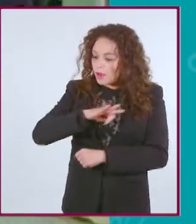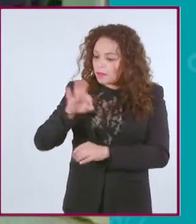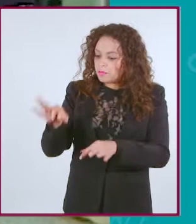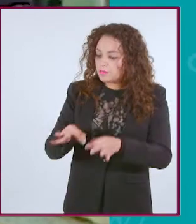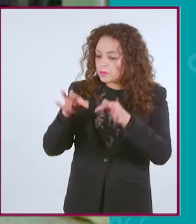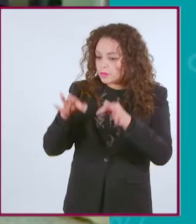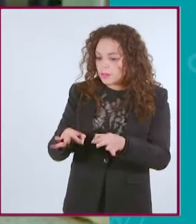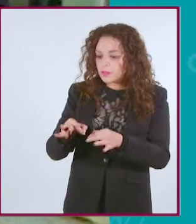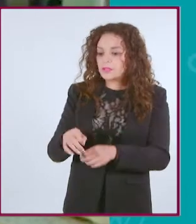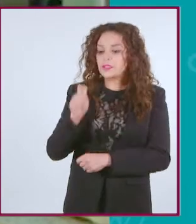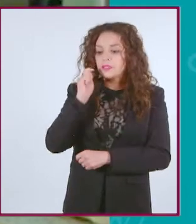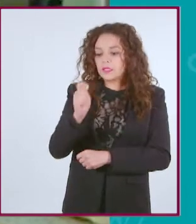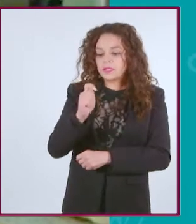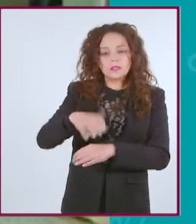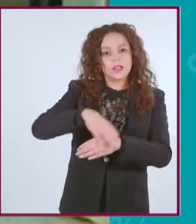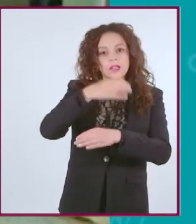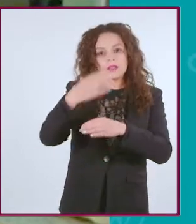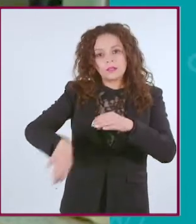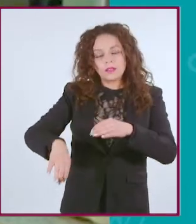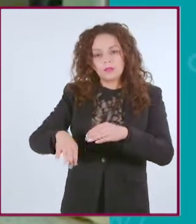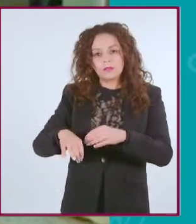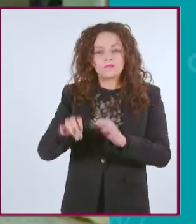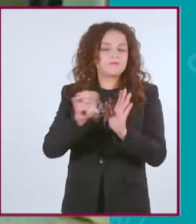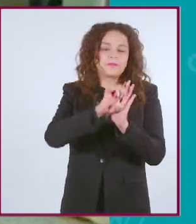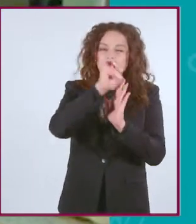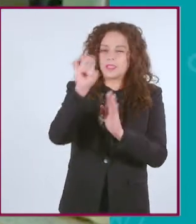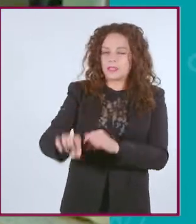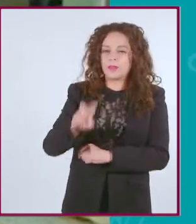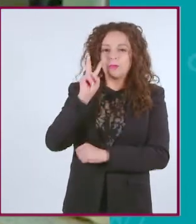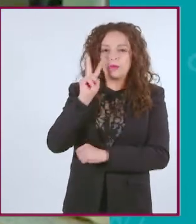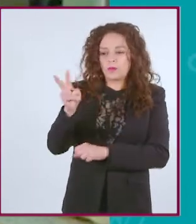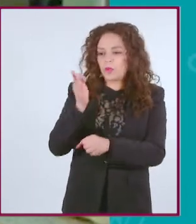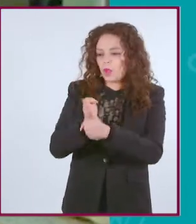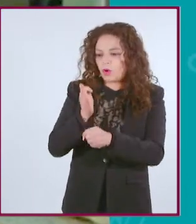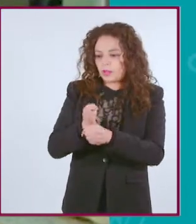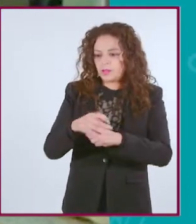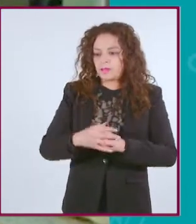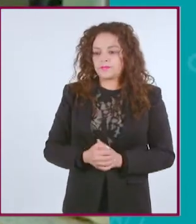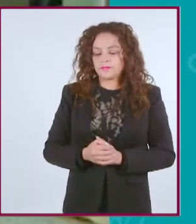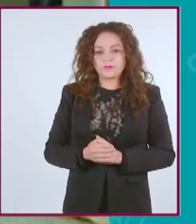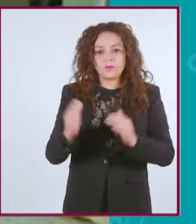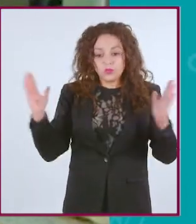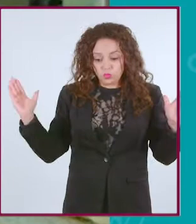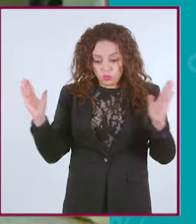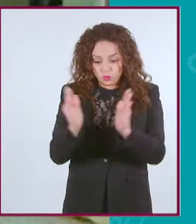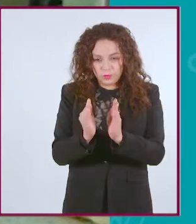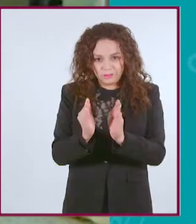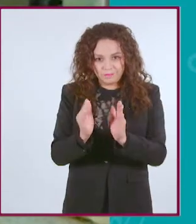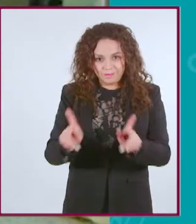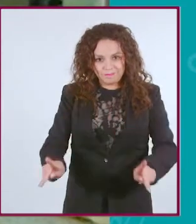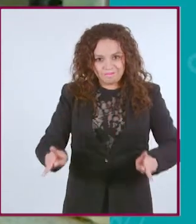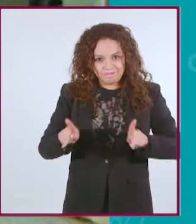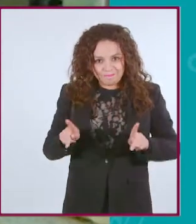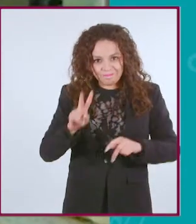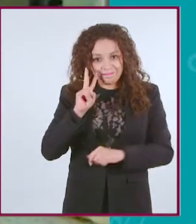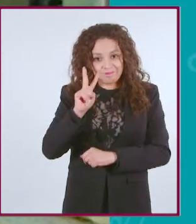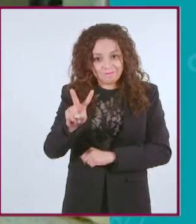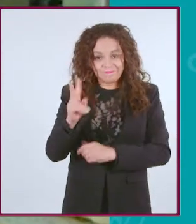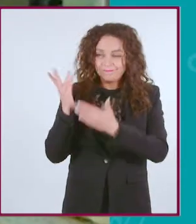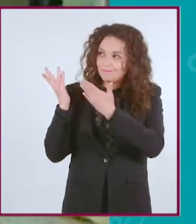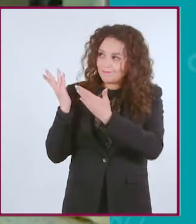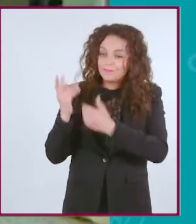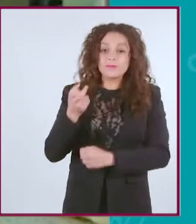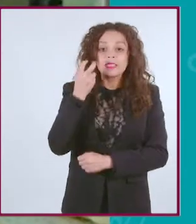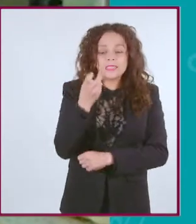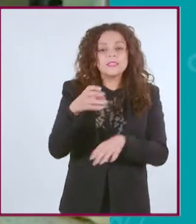por ejemplo, ya un terminado? Por ejemplo, digo, aquí estamos viendo una prenda en miniatura, pero ¿cómo llegamos ya a